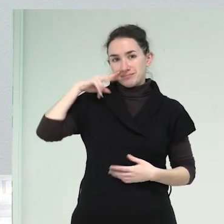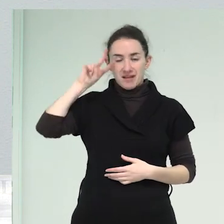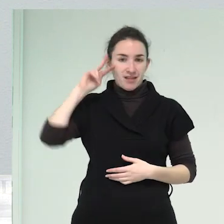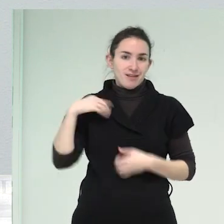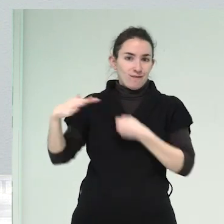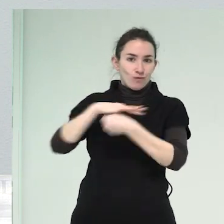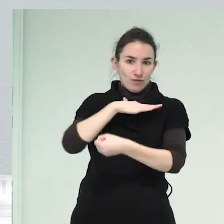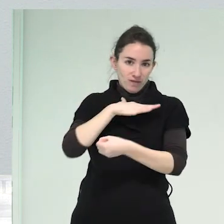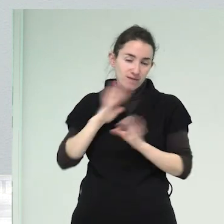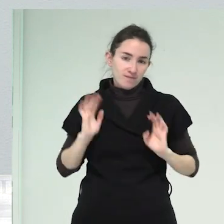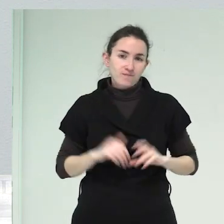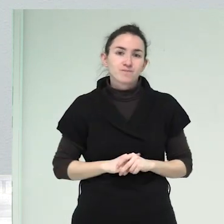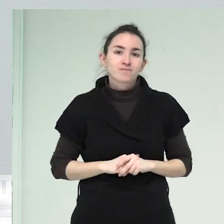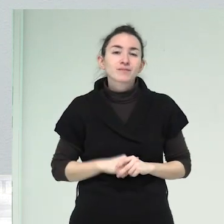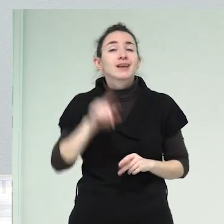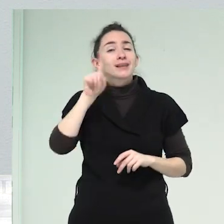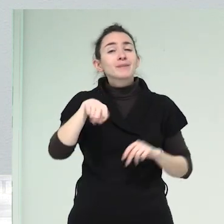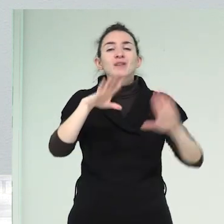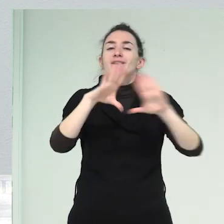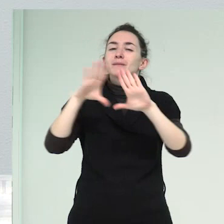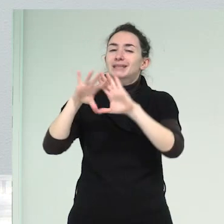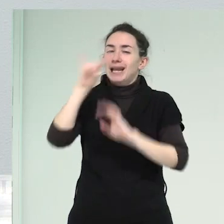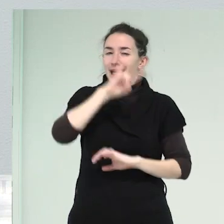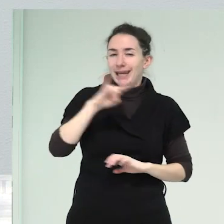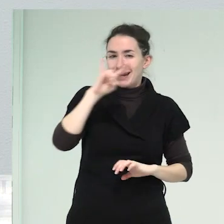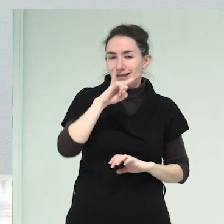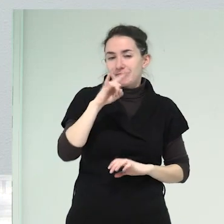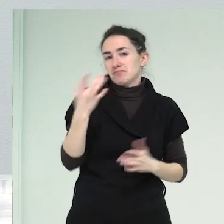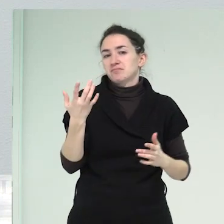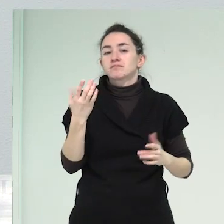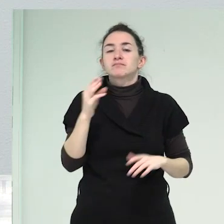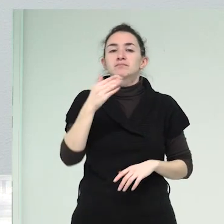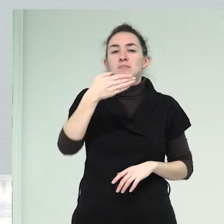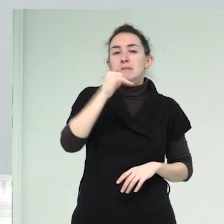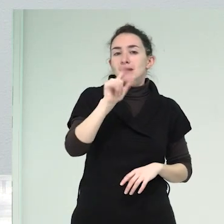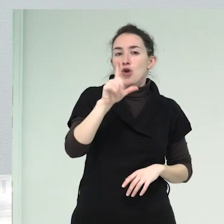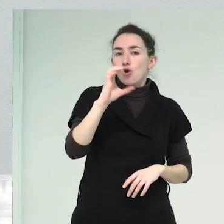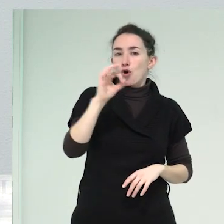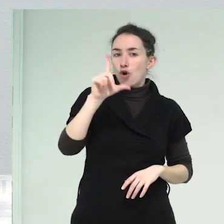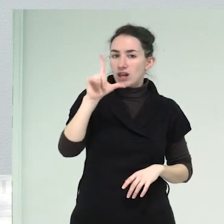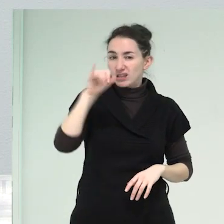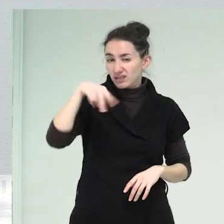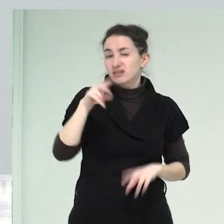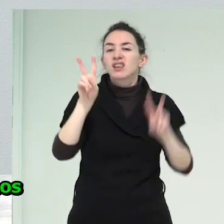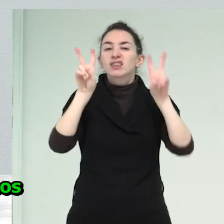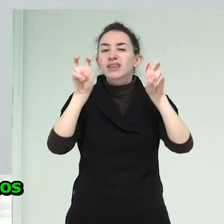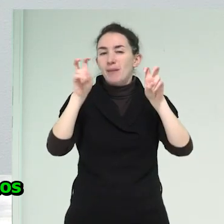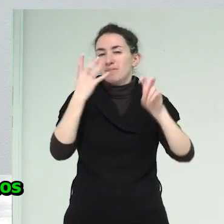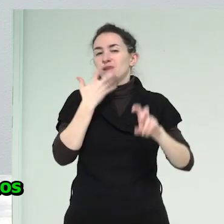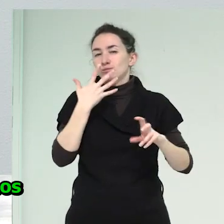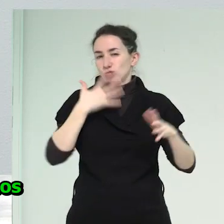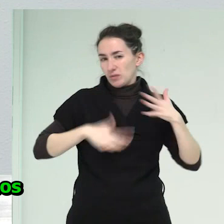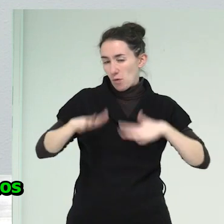También lo dijeron las feministas negras, entre ellas Patricia Hill Collins, que habla de la epistemología afrocéntrica.